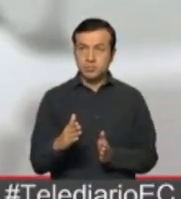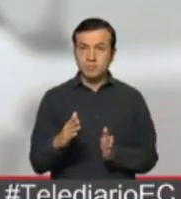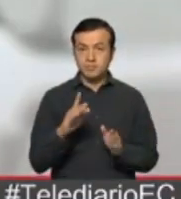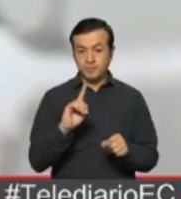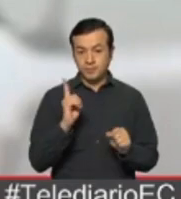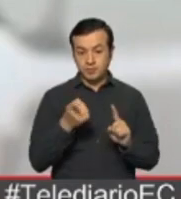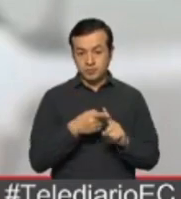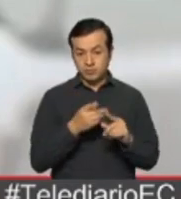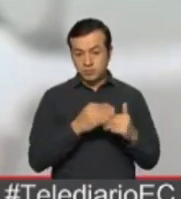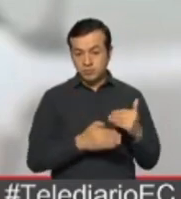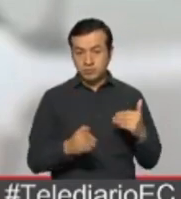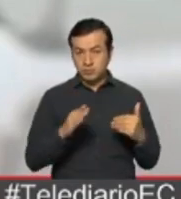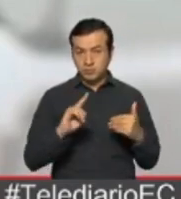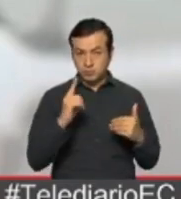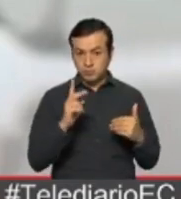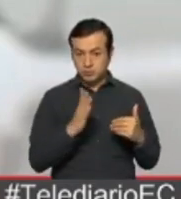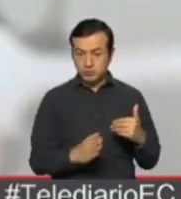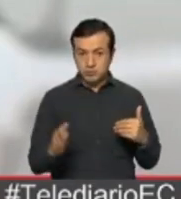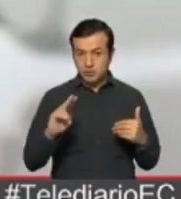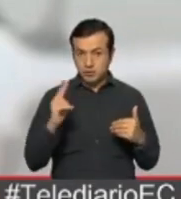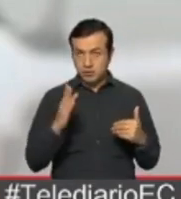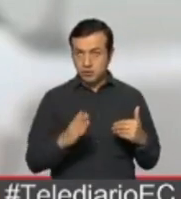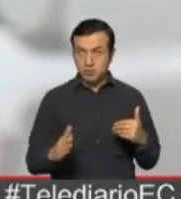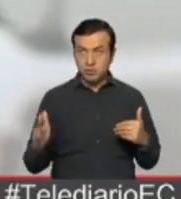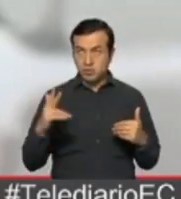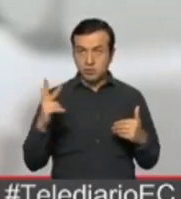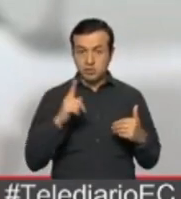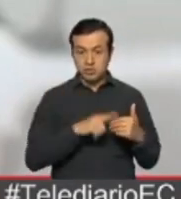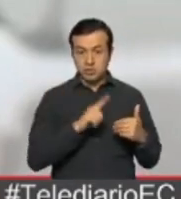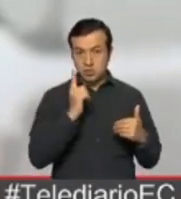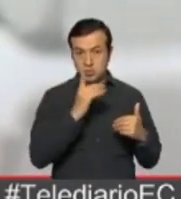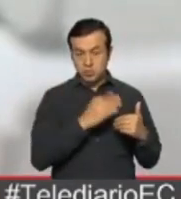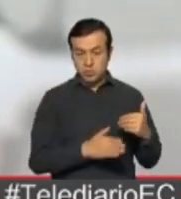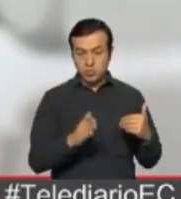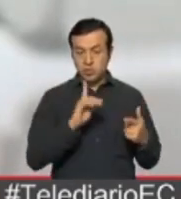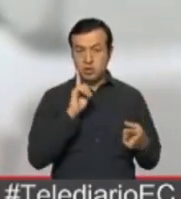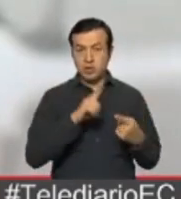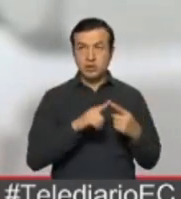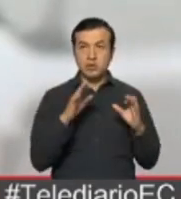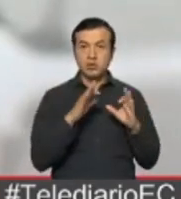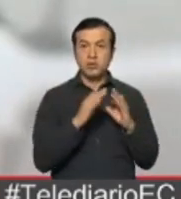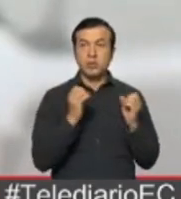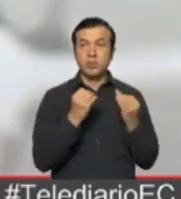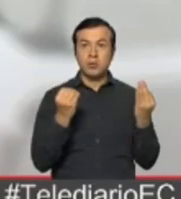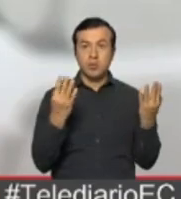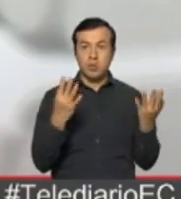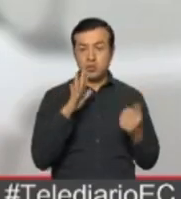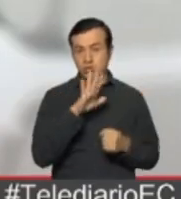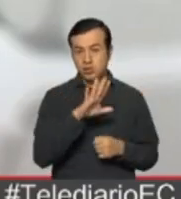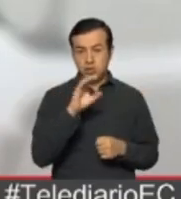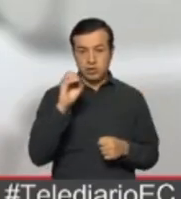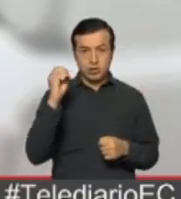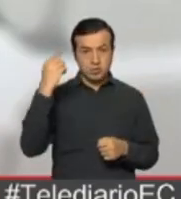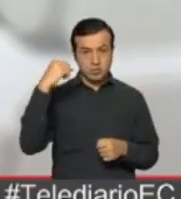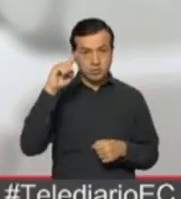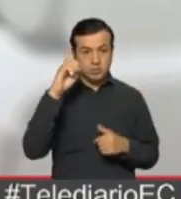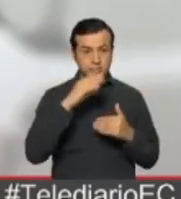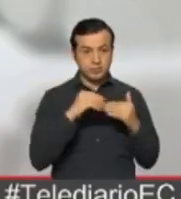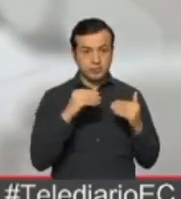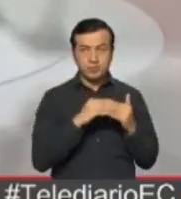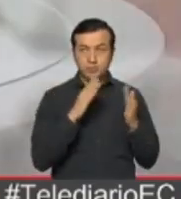1 y 2 y para rafa y exclusivamente para la fase 1 que sería ésta tumbaco estamos hablando de en torno a 500 millones de dólares